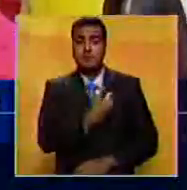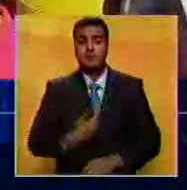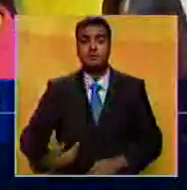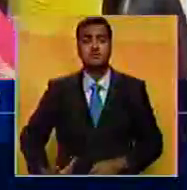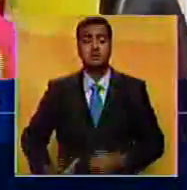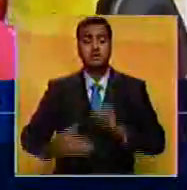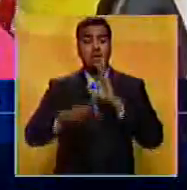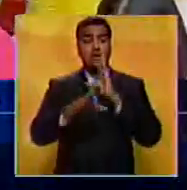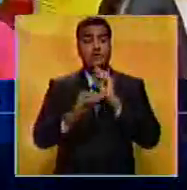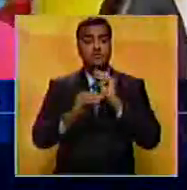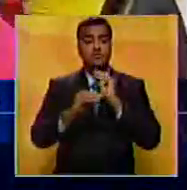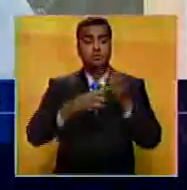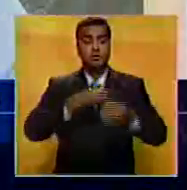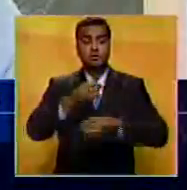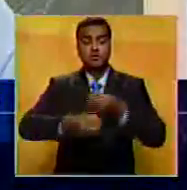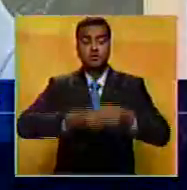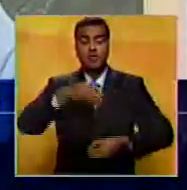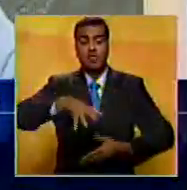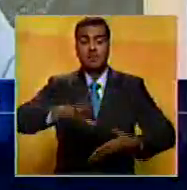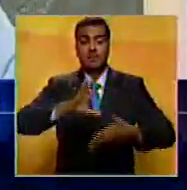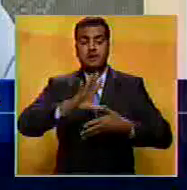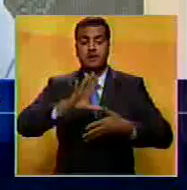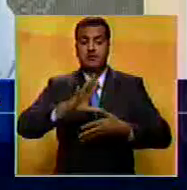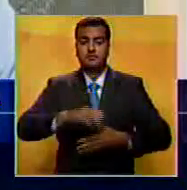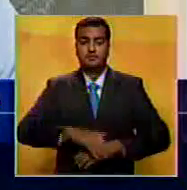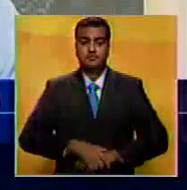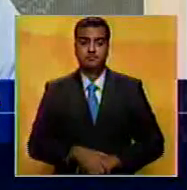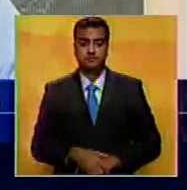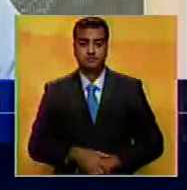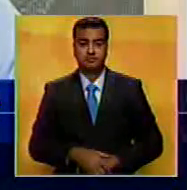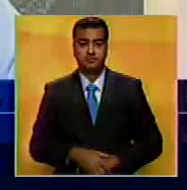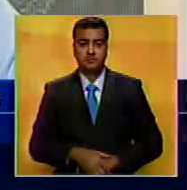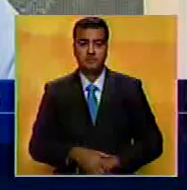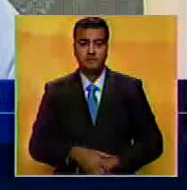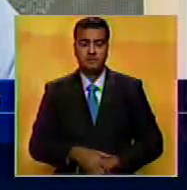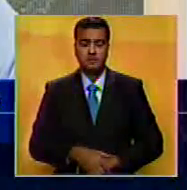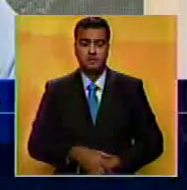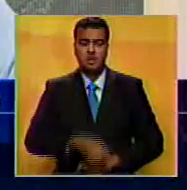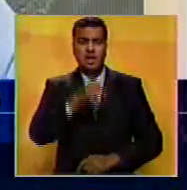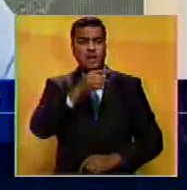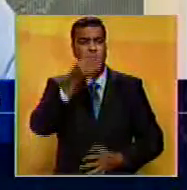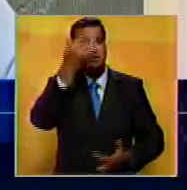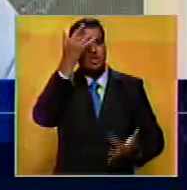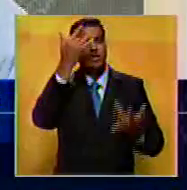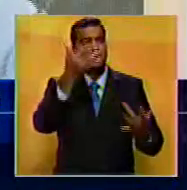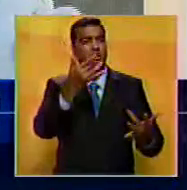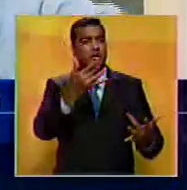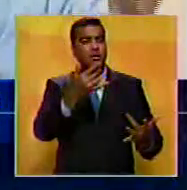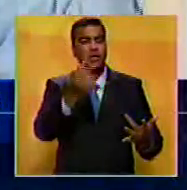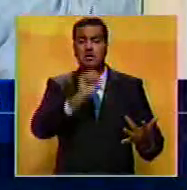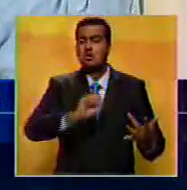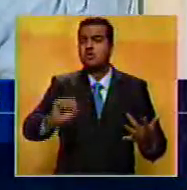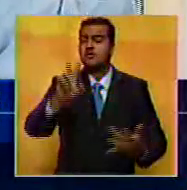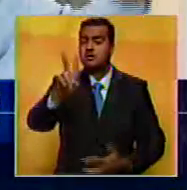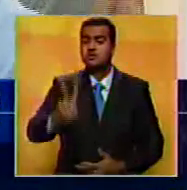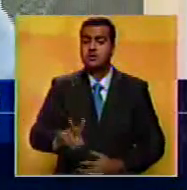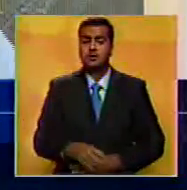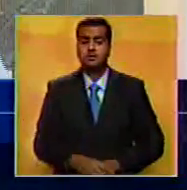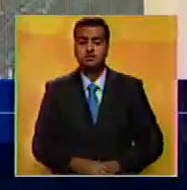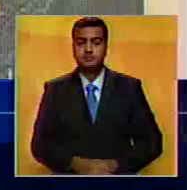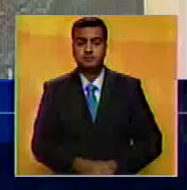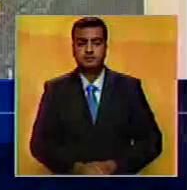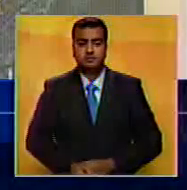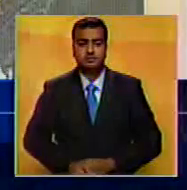Maduro habló sobre la OEA. Y se impuso una intolerancia ideológica en vez de diplomacia,